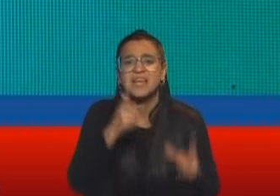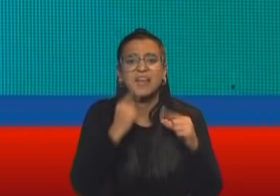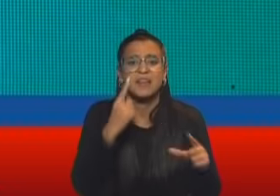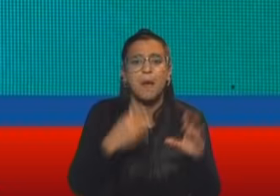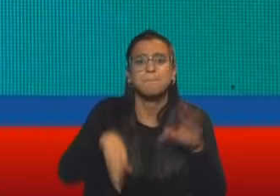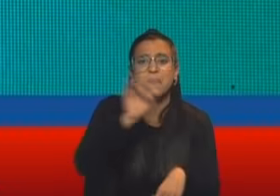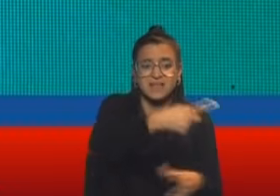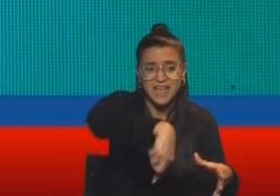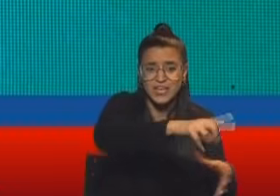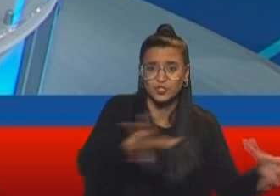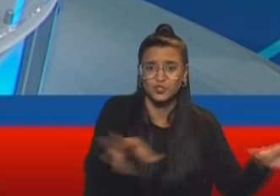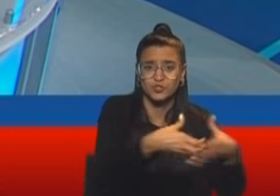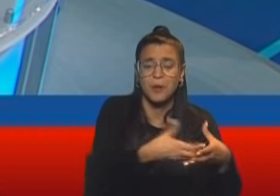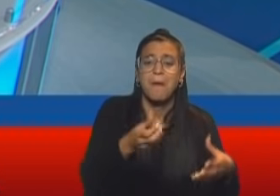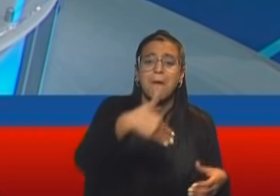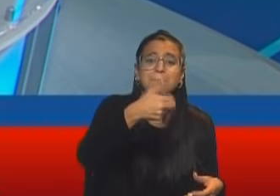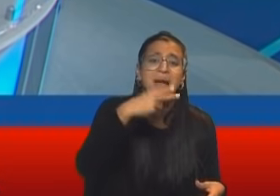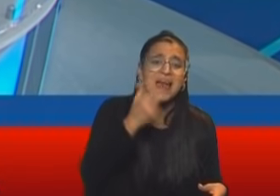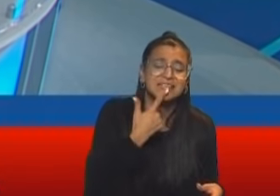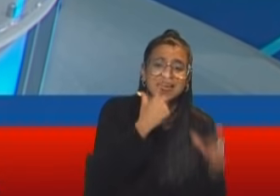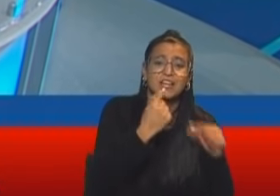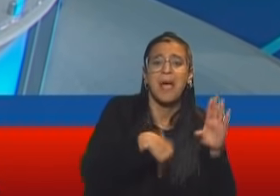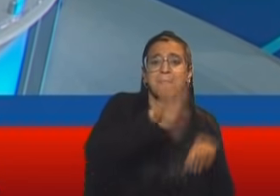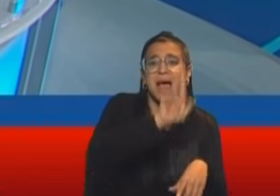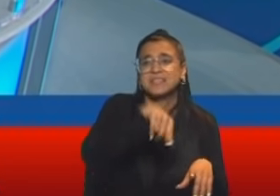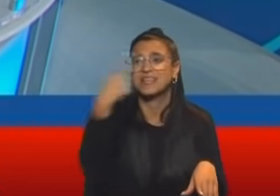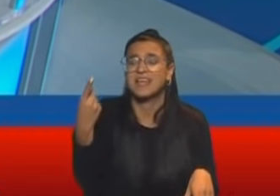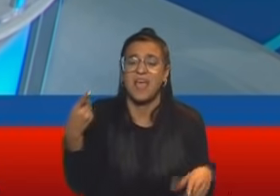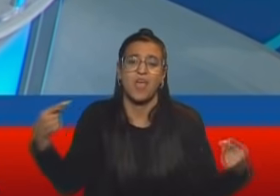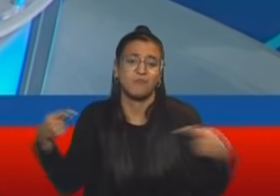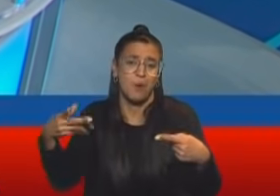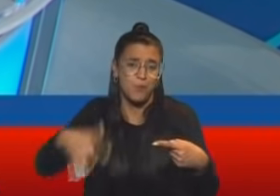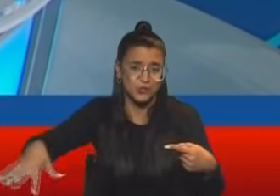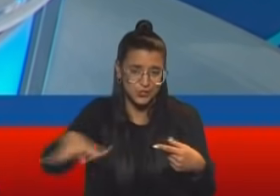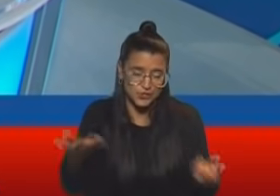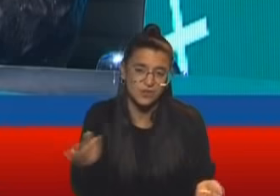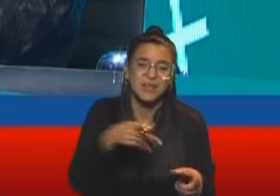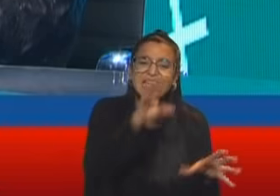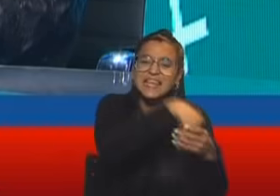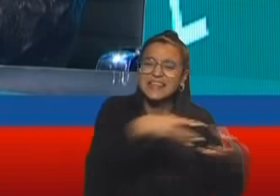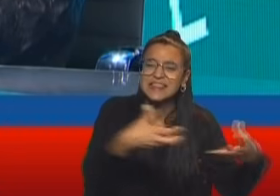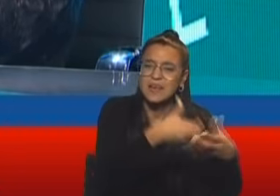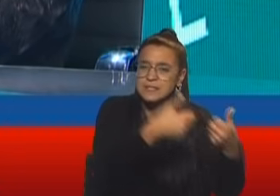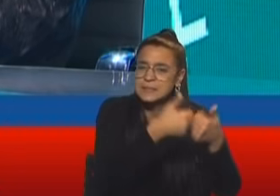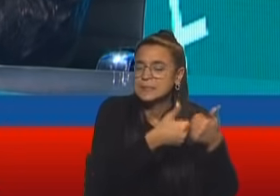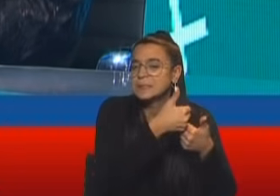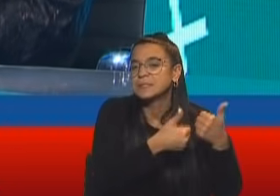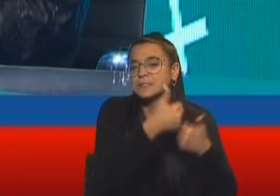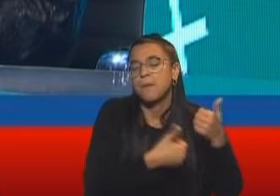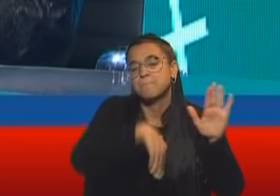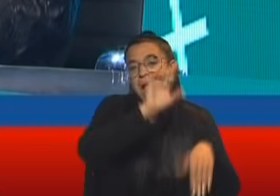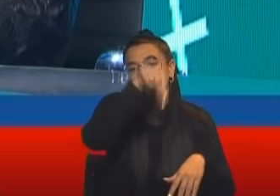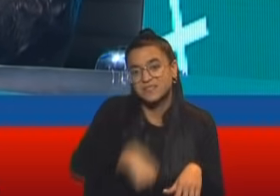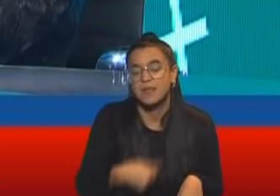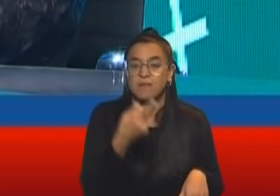otros. Lo criticó más Manes. Es más fuerte la interna. Claro, es más fuerte la interna que ellos están viviendo, que me parece que es la interna más fuerte que se juega en